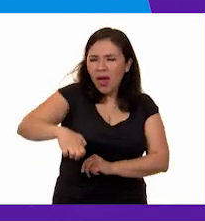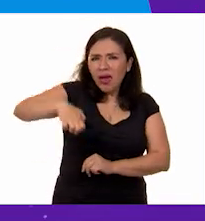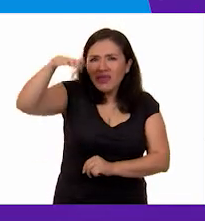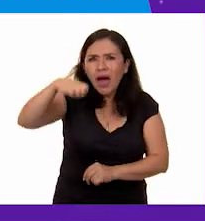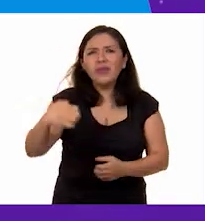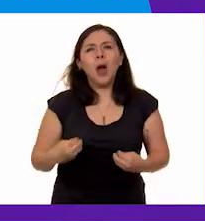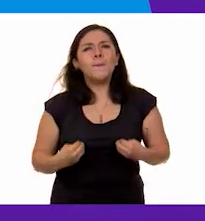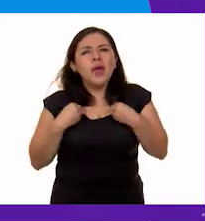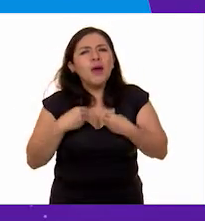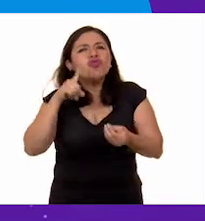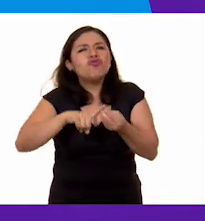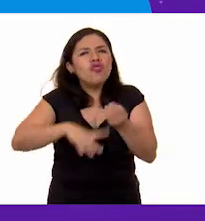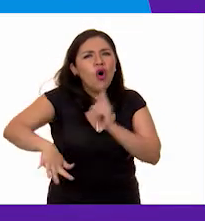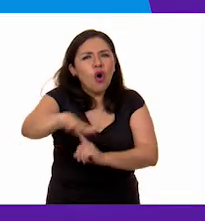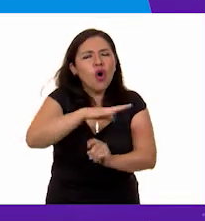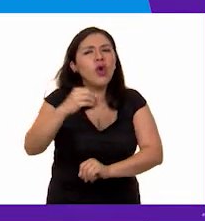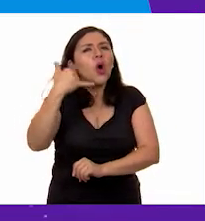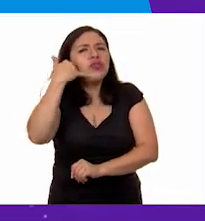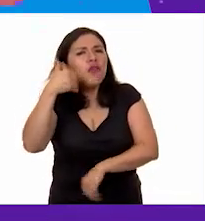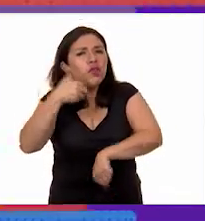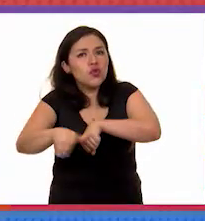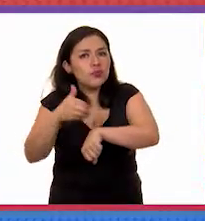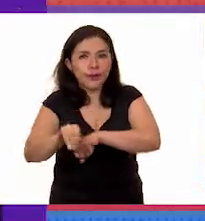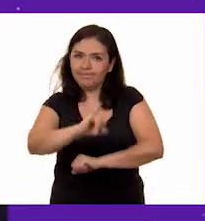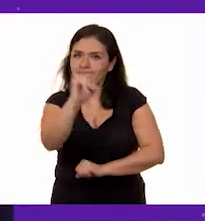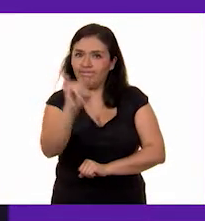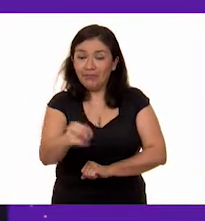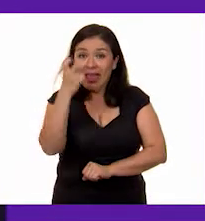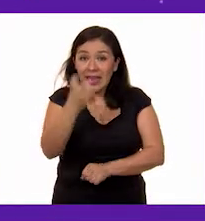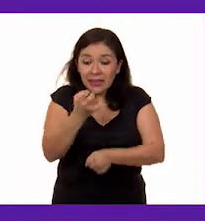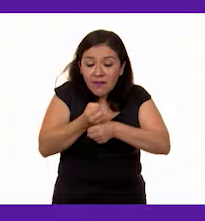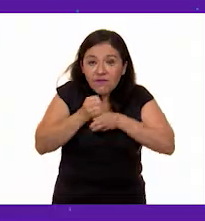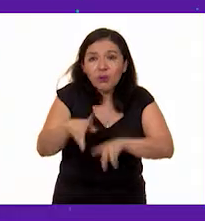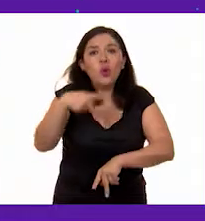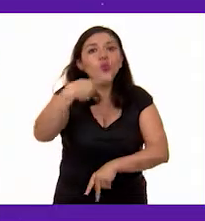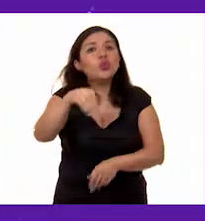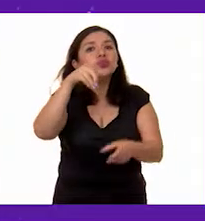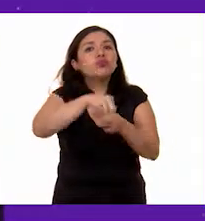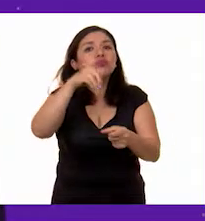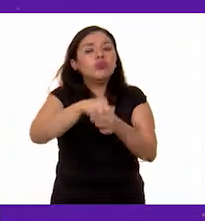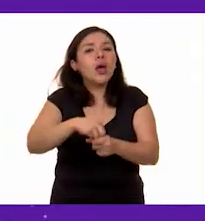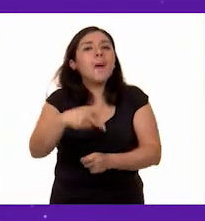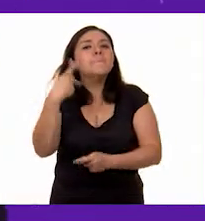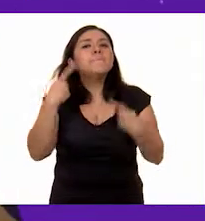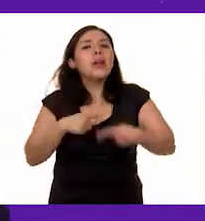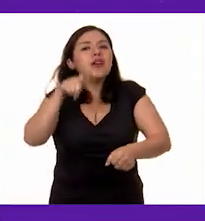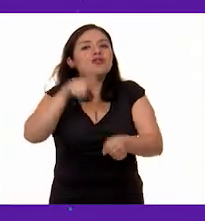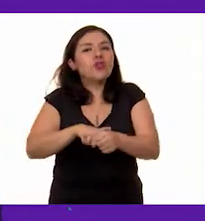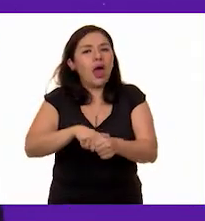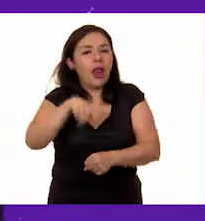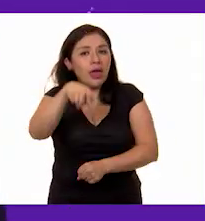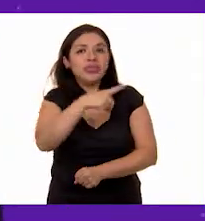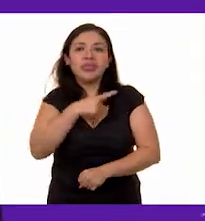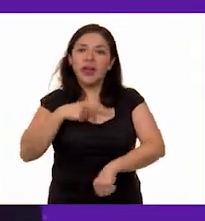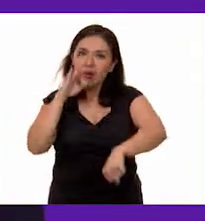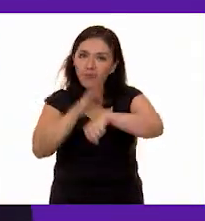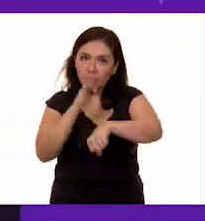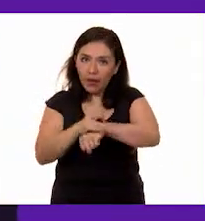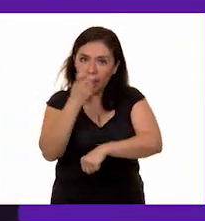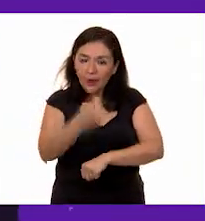edad, ubicación o número telefónico. Esta información es parte de tu yo digital y debes